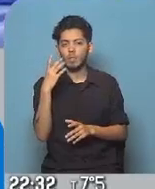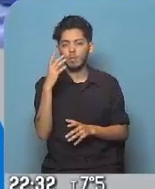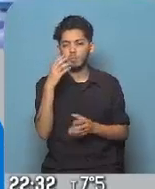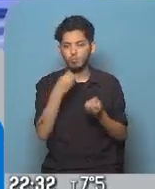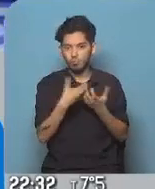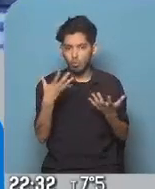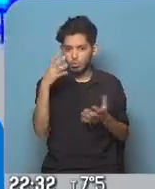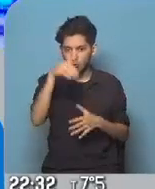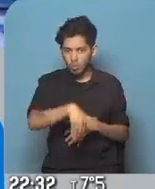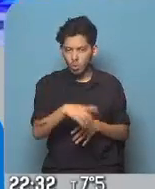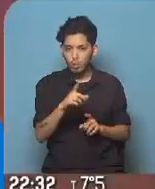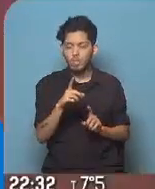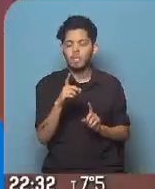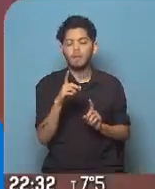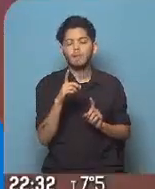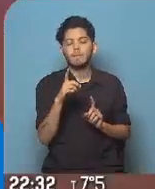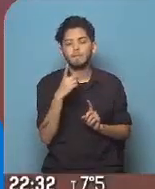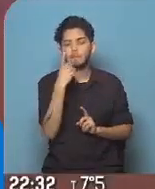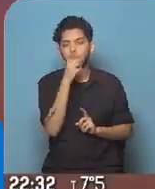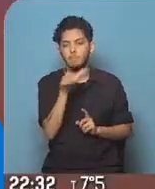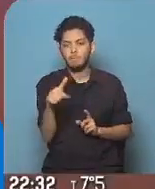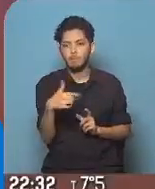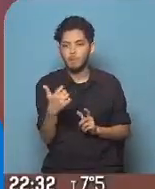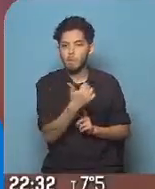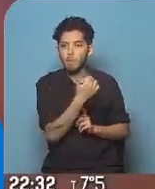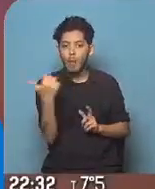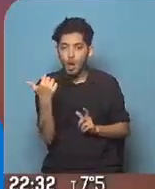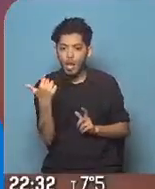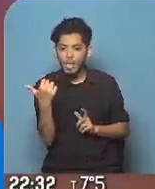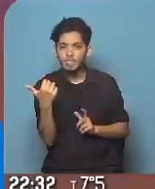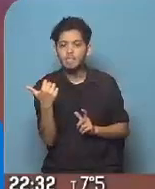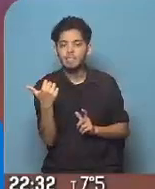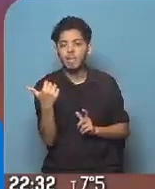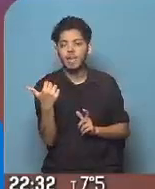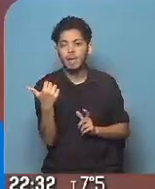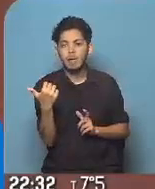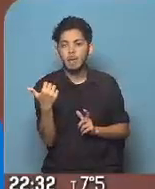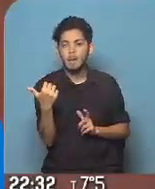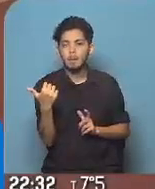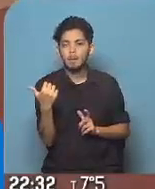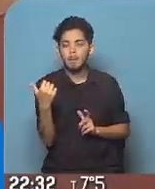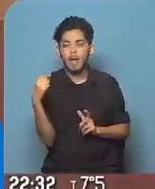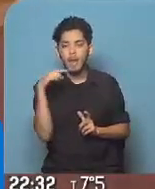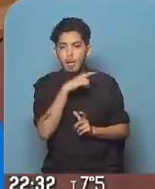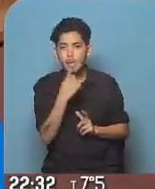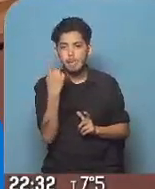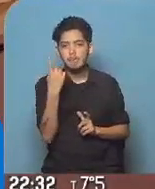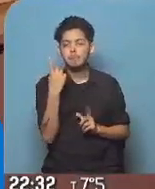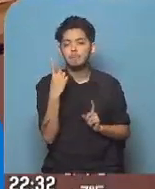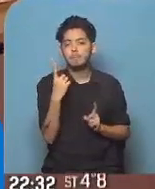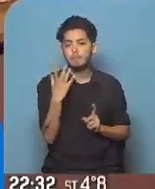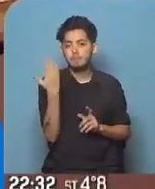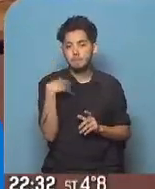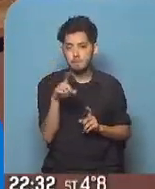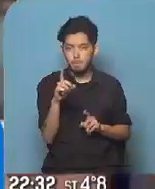de una región que es la parte oriental de Alemania y en donde la delación era algo muy común en los